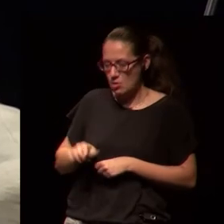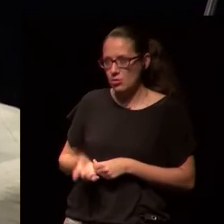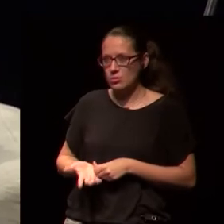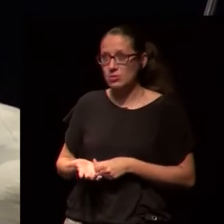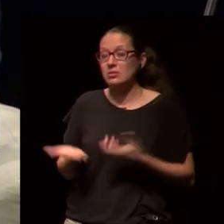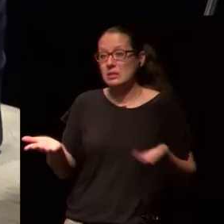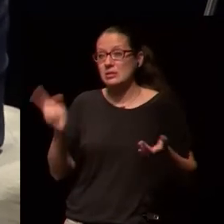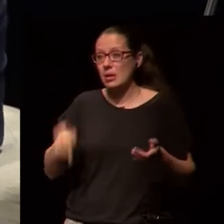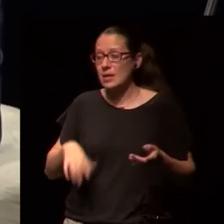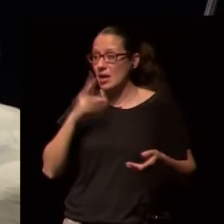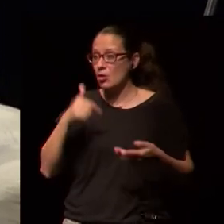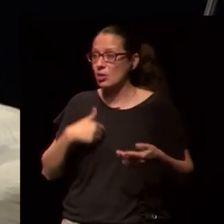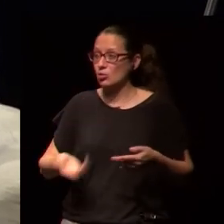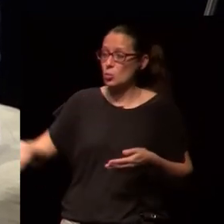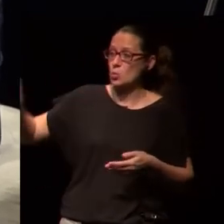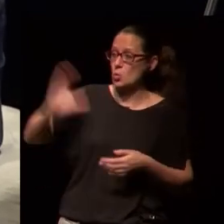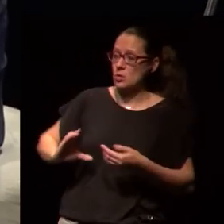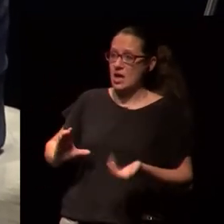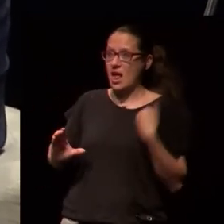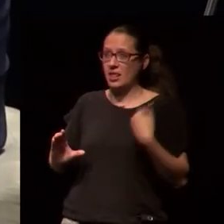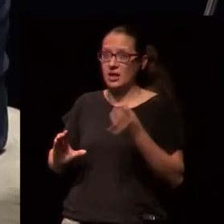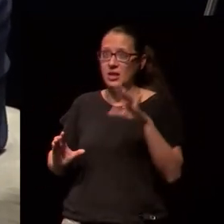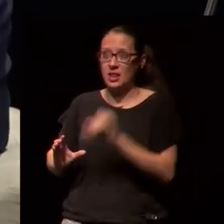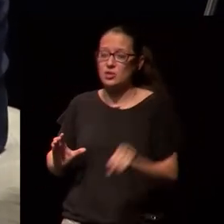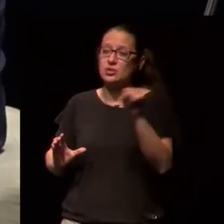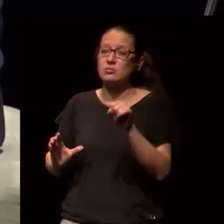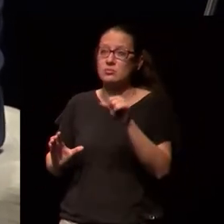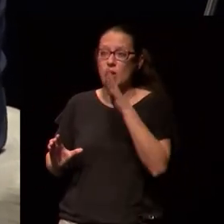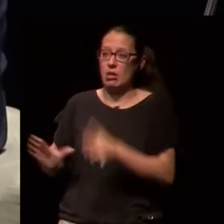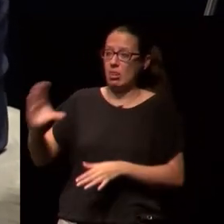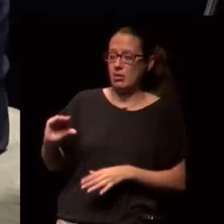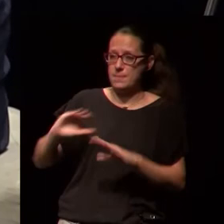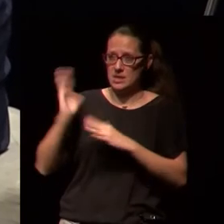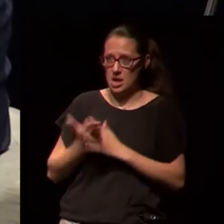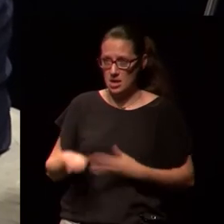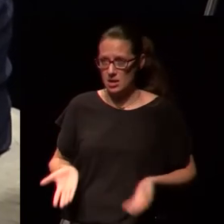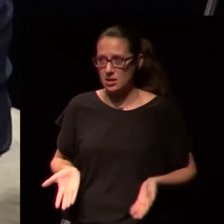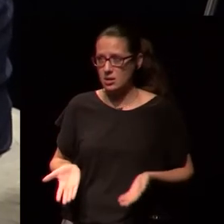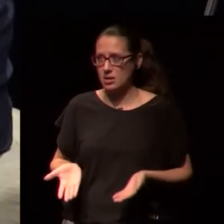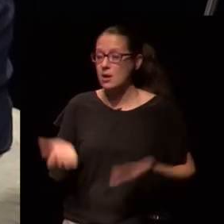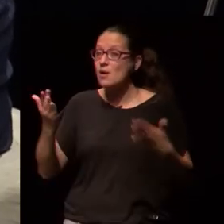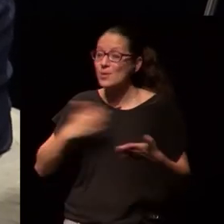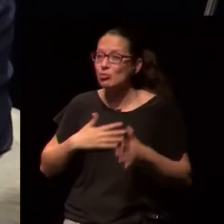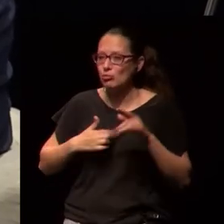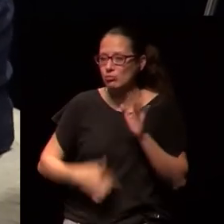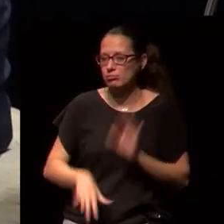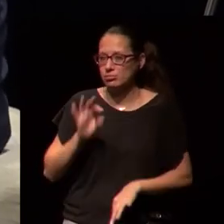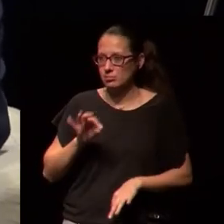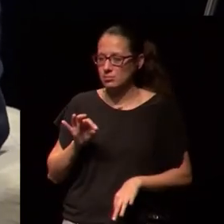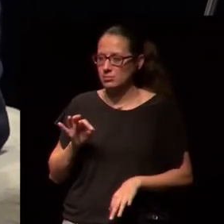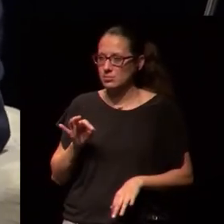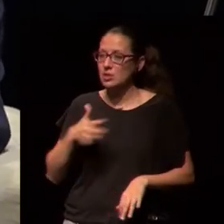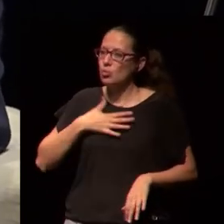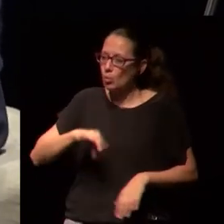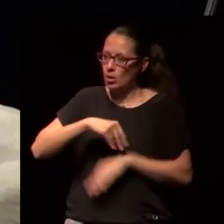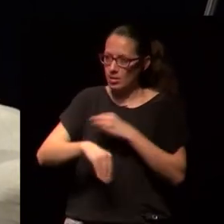ahora, claro, cobro la mitad de lo que cobraba hace 15 años. Pero bueno, yo he decidido hacerlo y puedo hacerlo